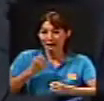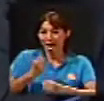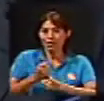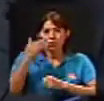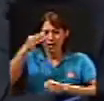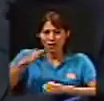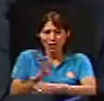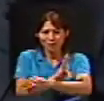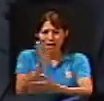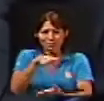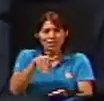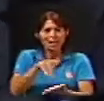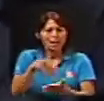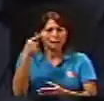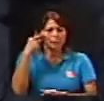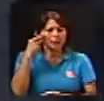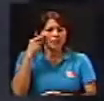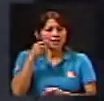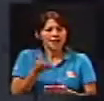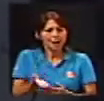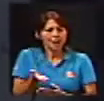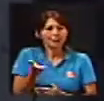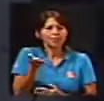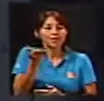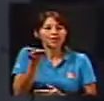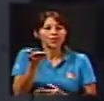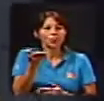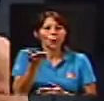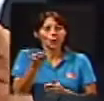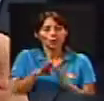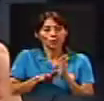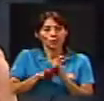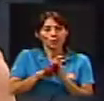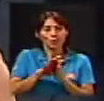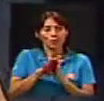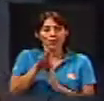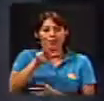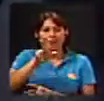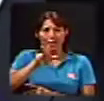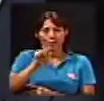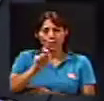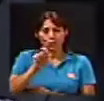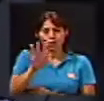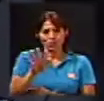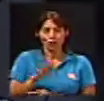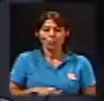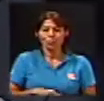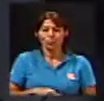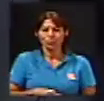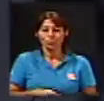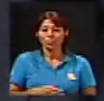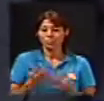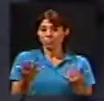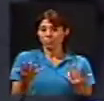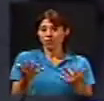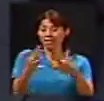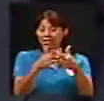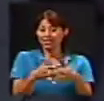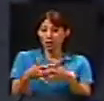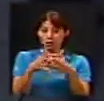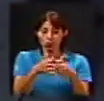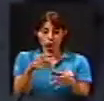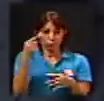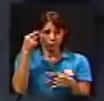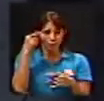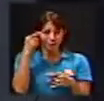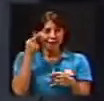un crecimiento de 3.5. Por allá, ¿verdad? En Estados Unidos están proyectando un